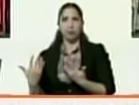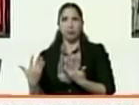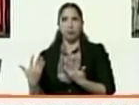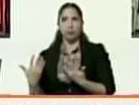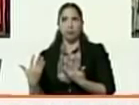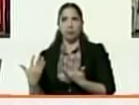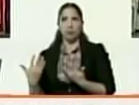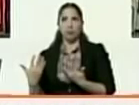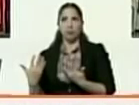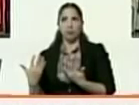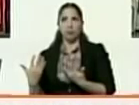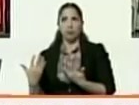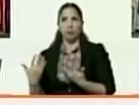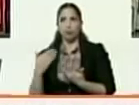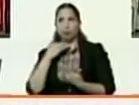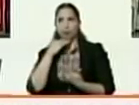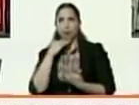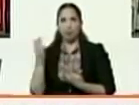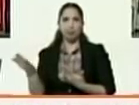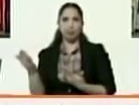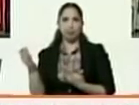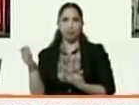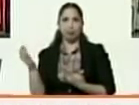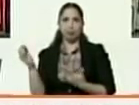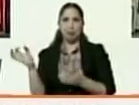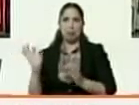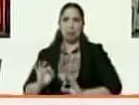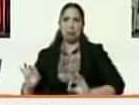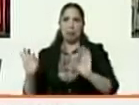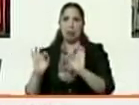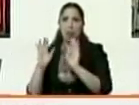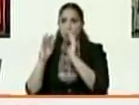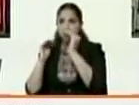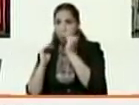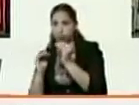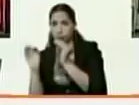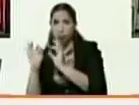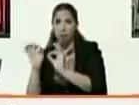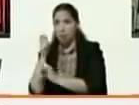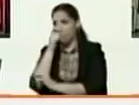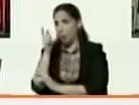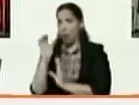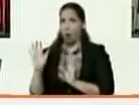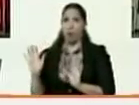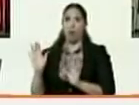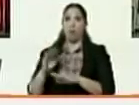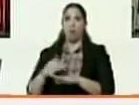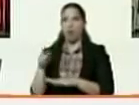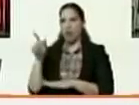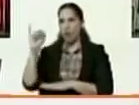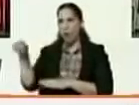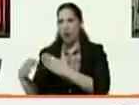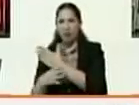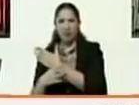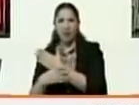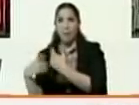es inexistente. Nadie le para. Nadie le hace caso. Porque